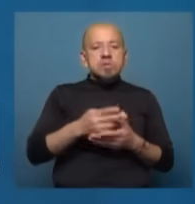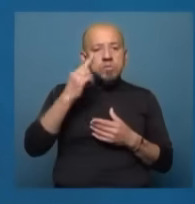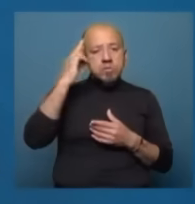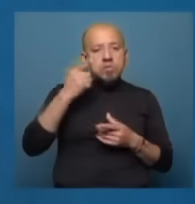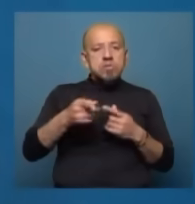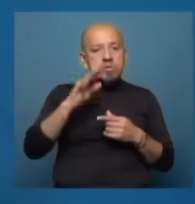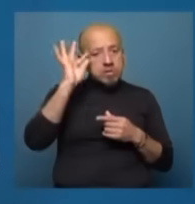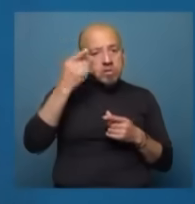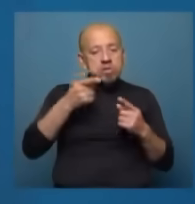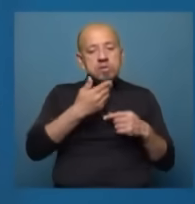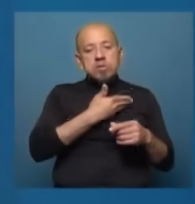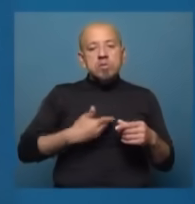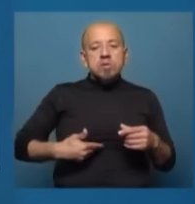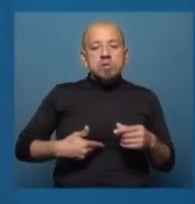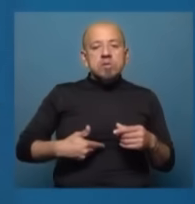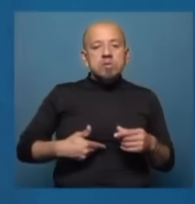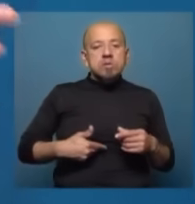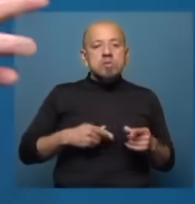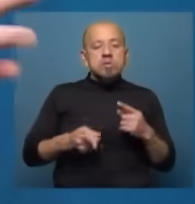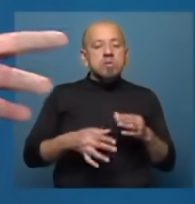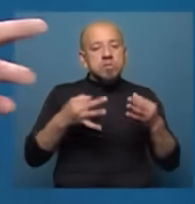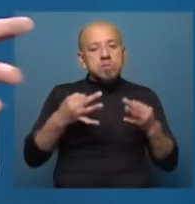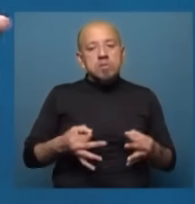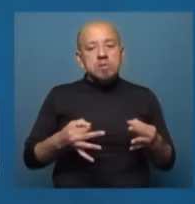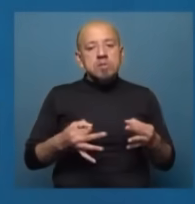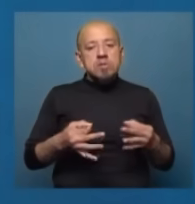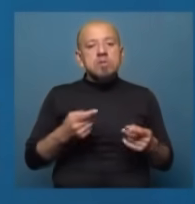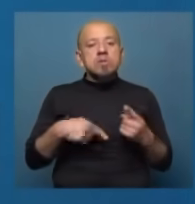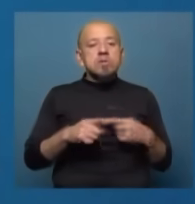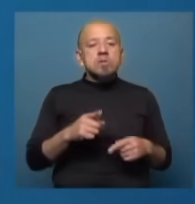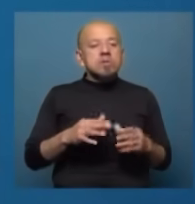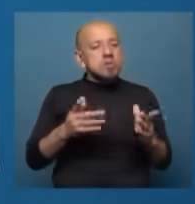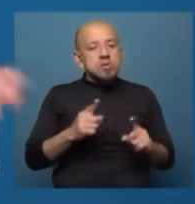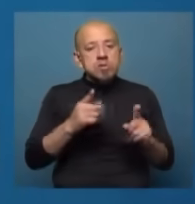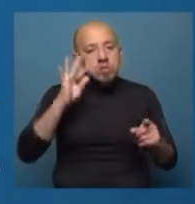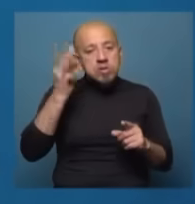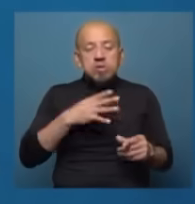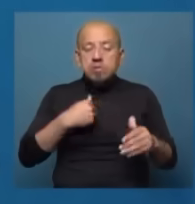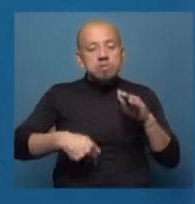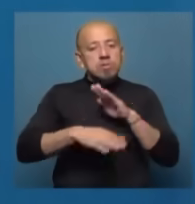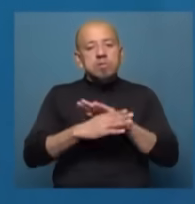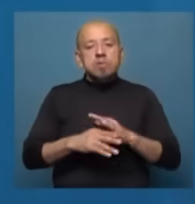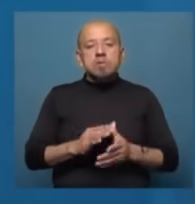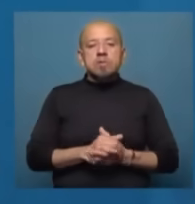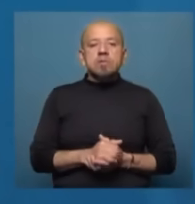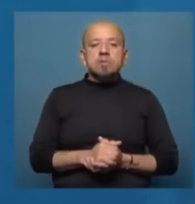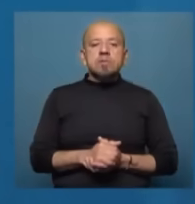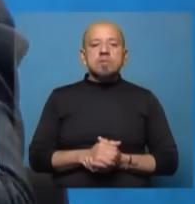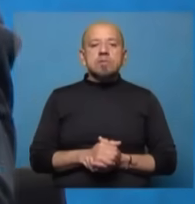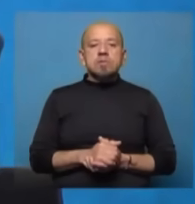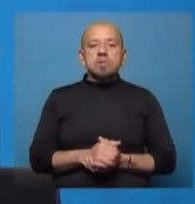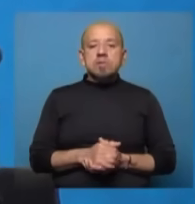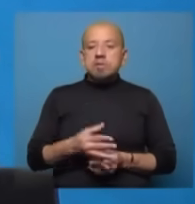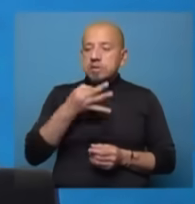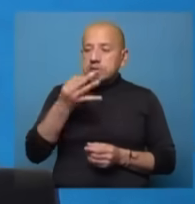creo en que el gobierno que esté va a cumplir con eso y si no creo hago la galija y me voy estás diciendo un